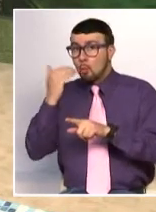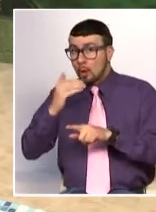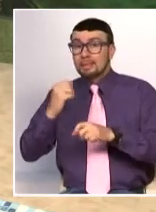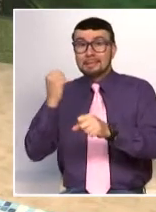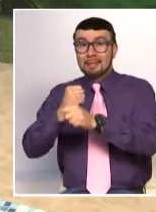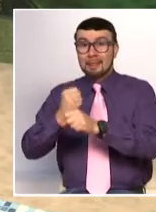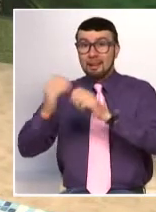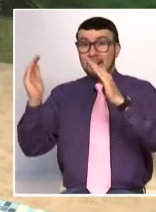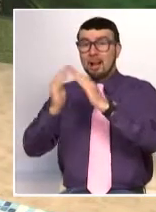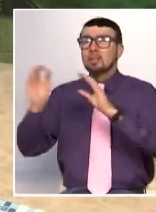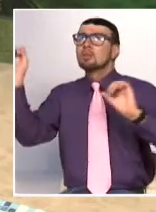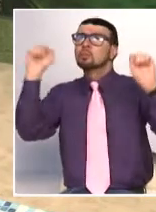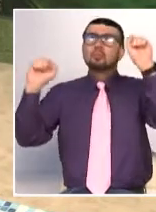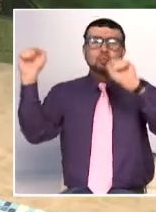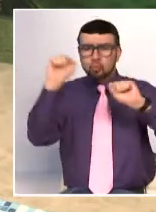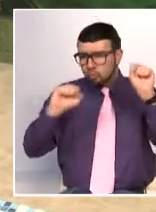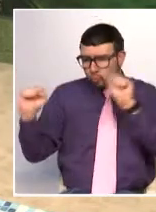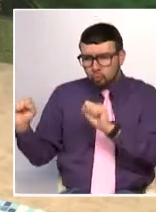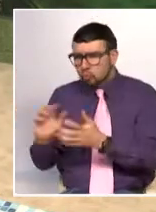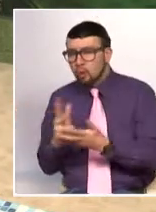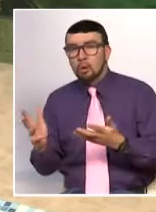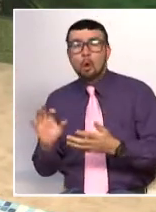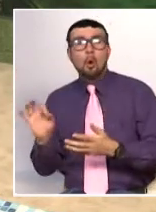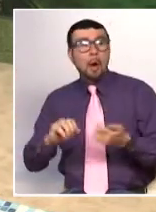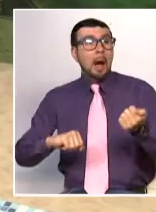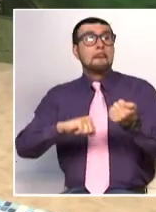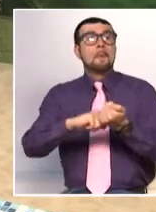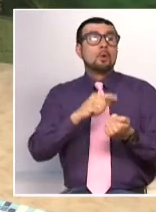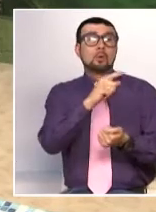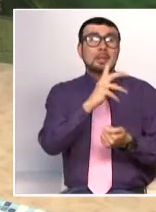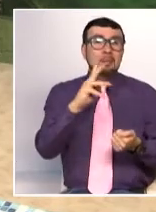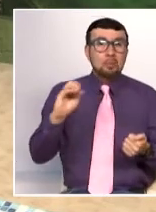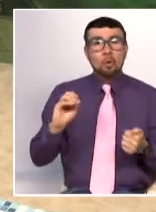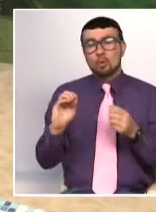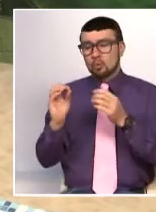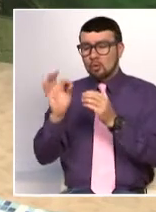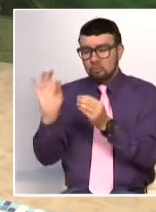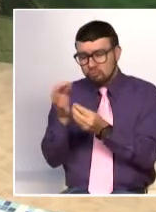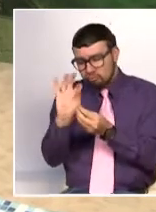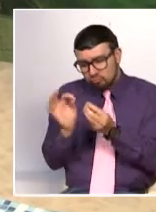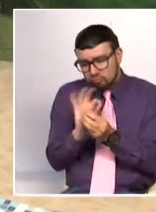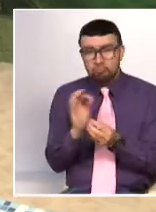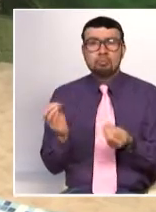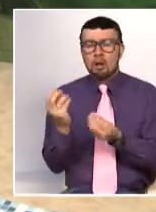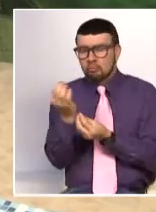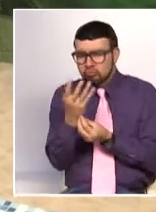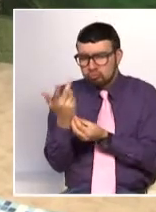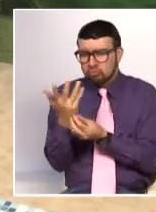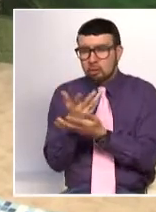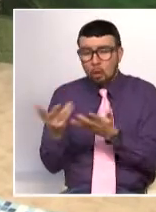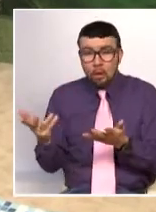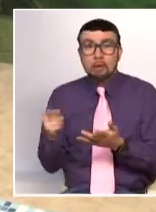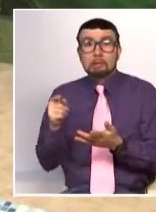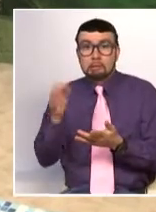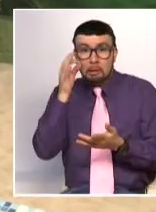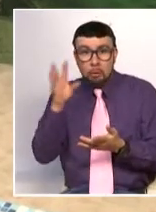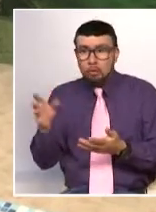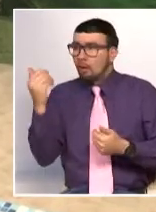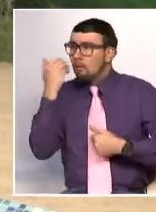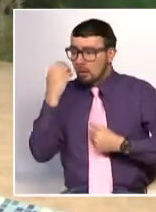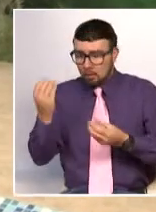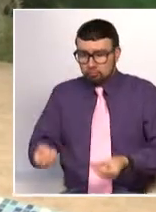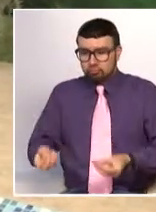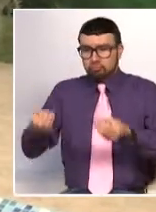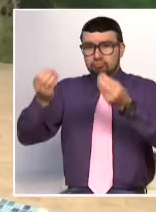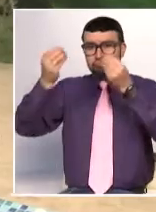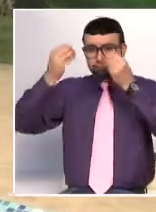muchas veces en el apoyo al esposo hacen manualidades y están expuestas a factores de riesgo y esto